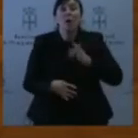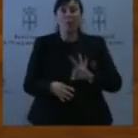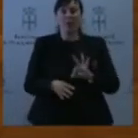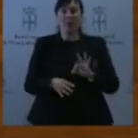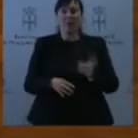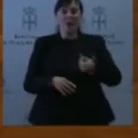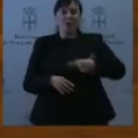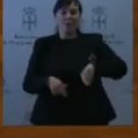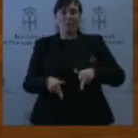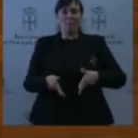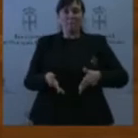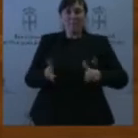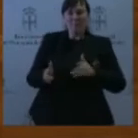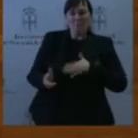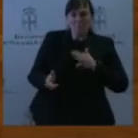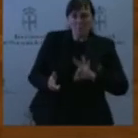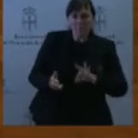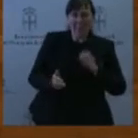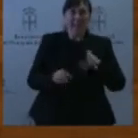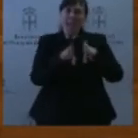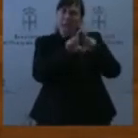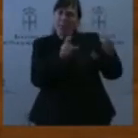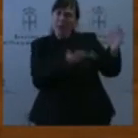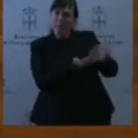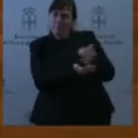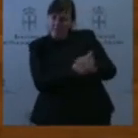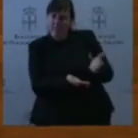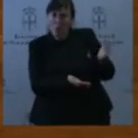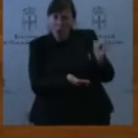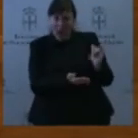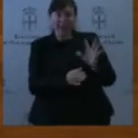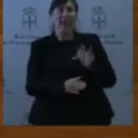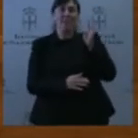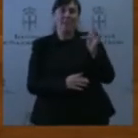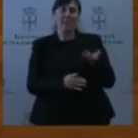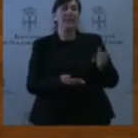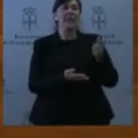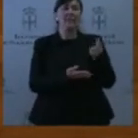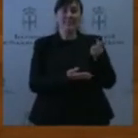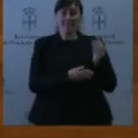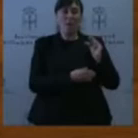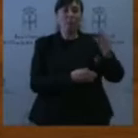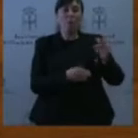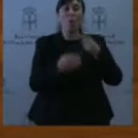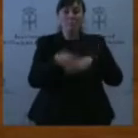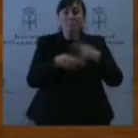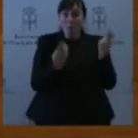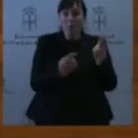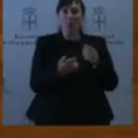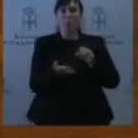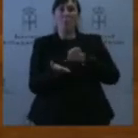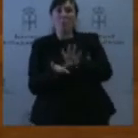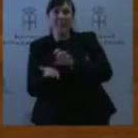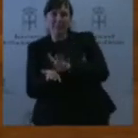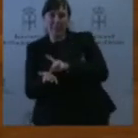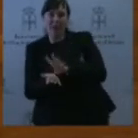recibido 126 millones de euros de fondos públicos, despida a más de 200 trabajadores y trabajadoras mientras aumenta el